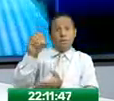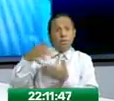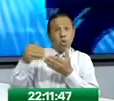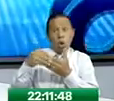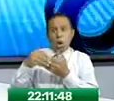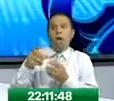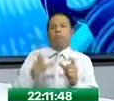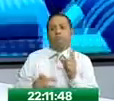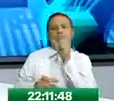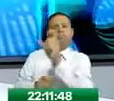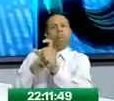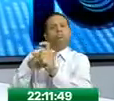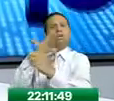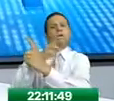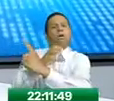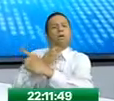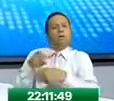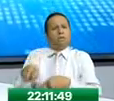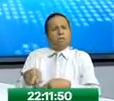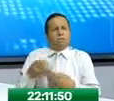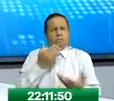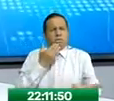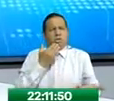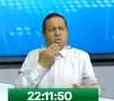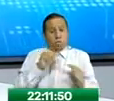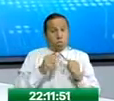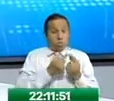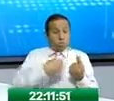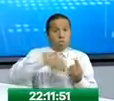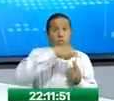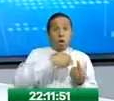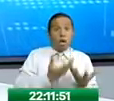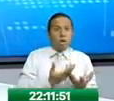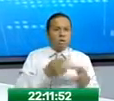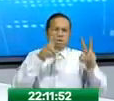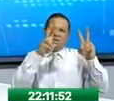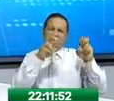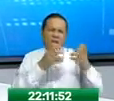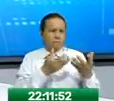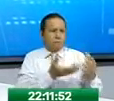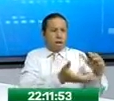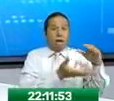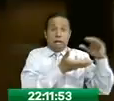organización ingresaba insumos médicos de manera ilegal para luego comercializarlos.